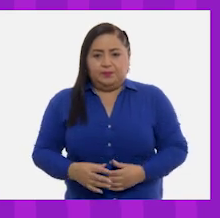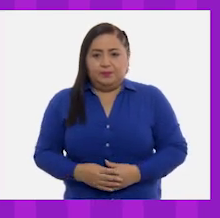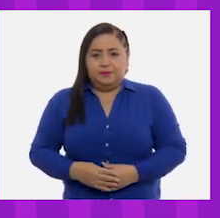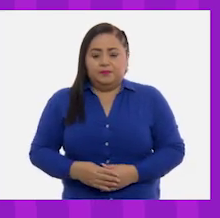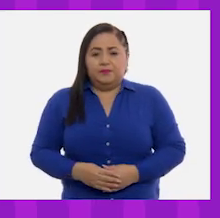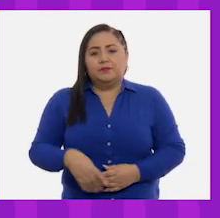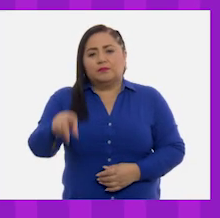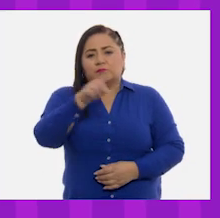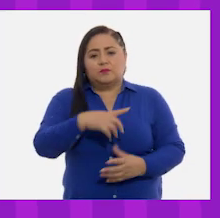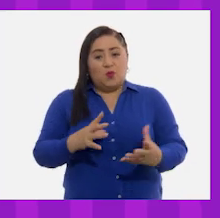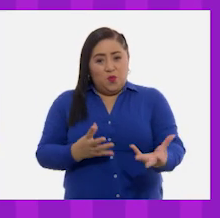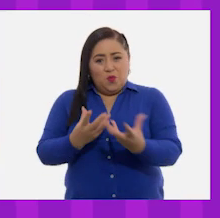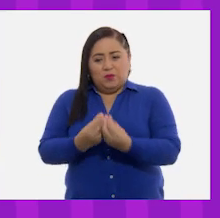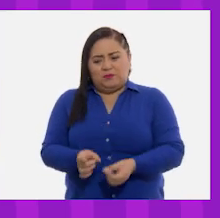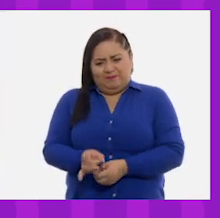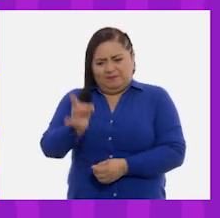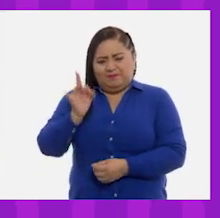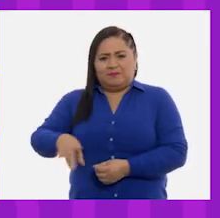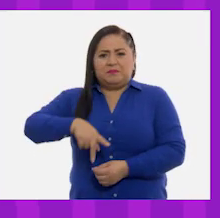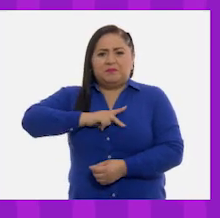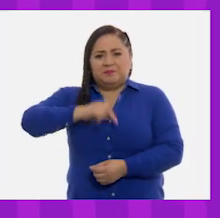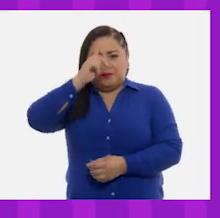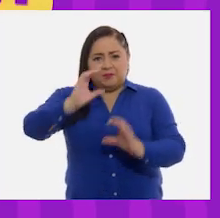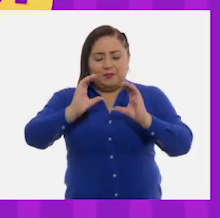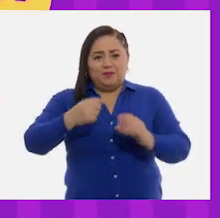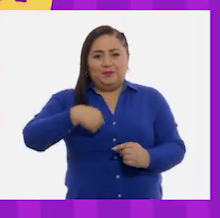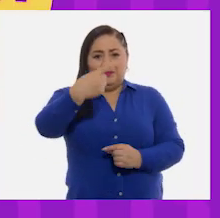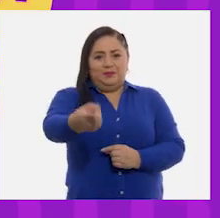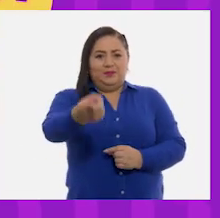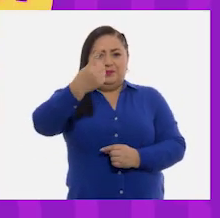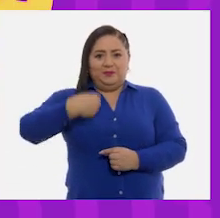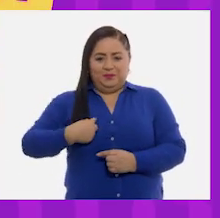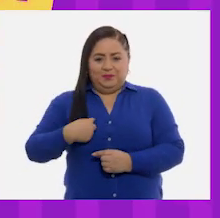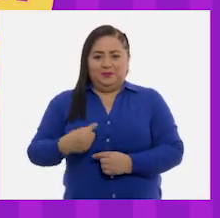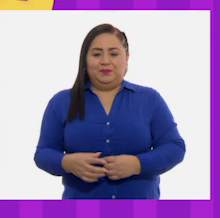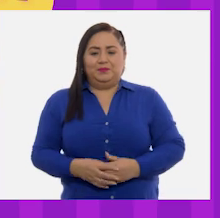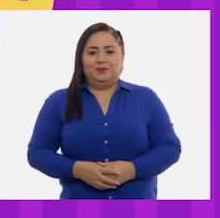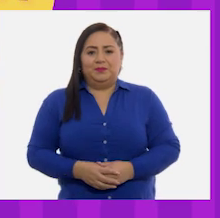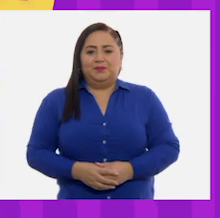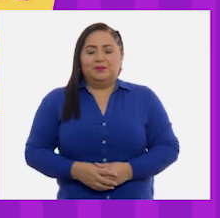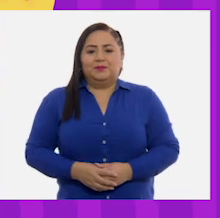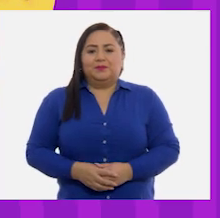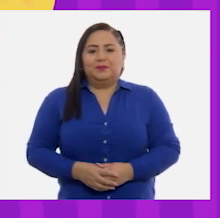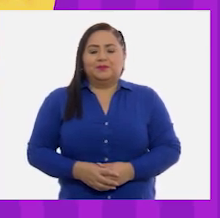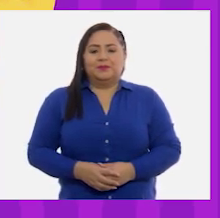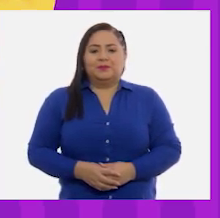Sigamos luchando juntos contra este virus, cuidándonos los unos a los otros.